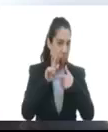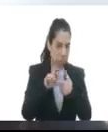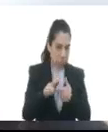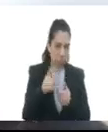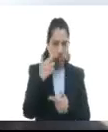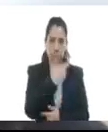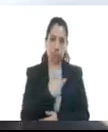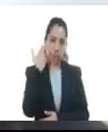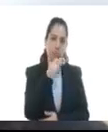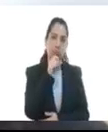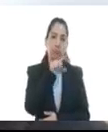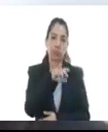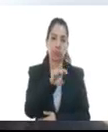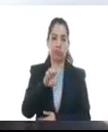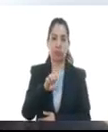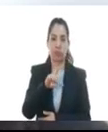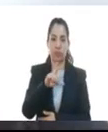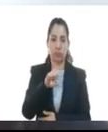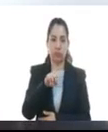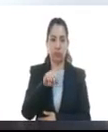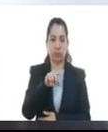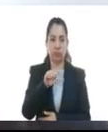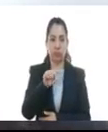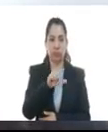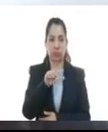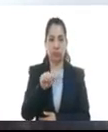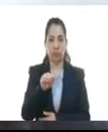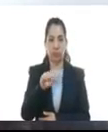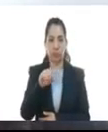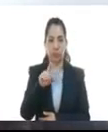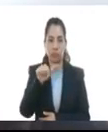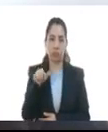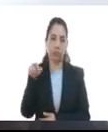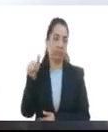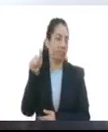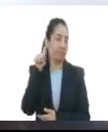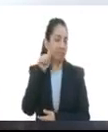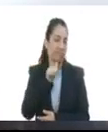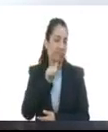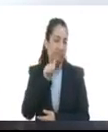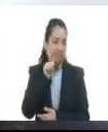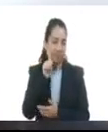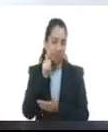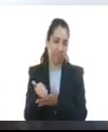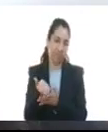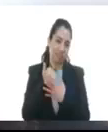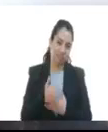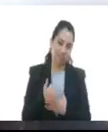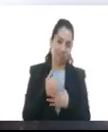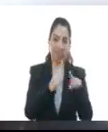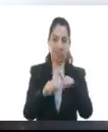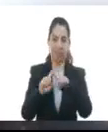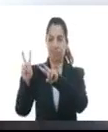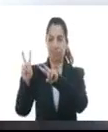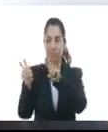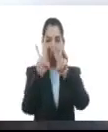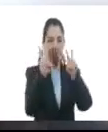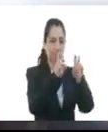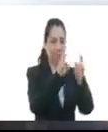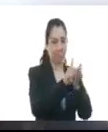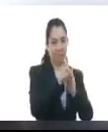Elena Saola, que siempre nos ayuda con las distintas agendas de derechos humanos, tiene una gran disposición, un